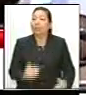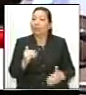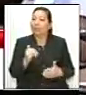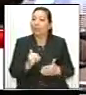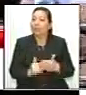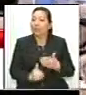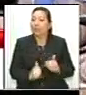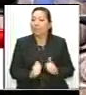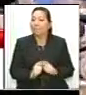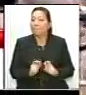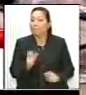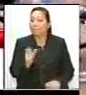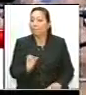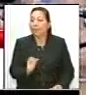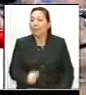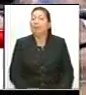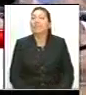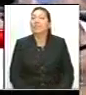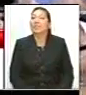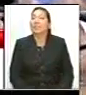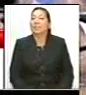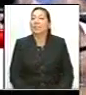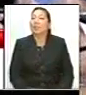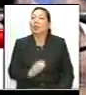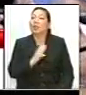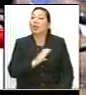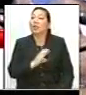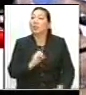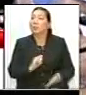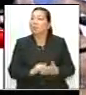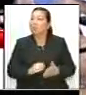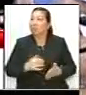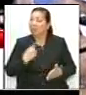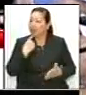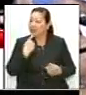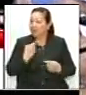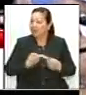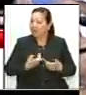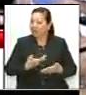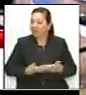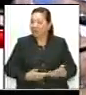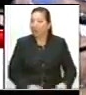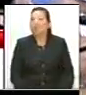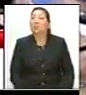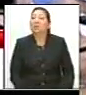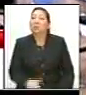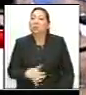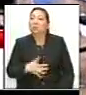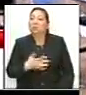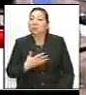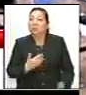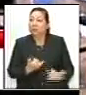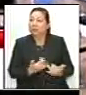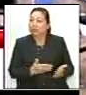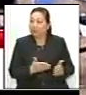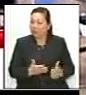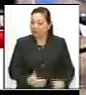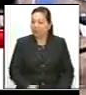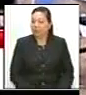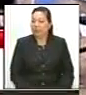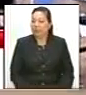cambio ideológico personal conforme a la libertad de conciencia, que puede variar según su ideario ideológico y puede ingresar otro más